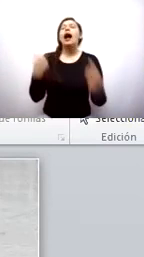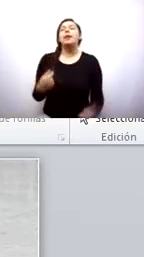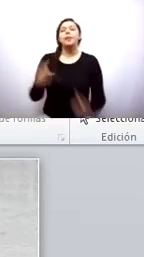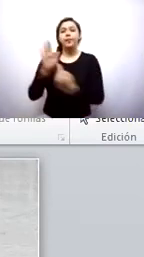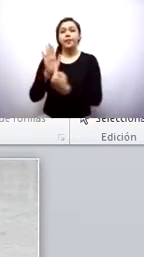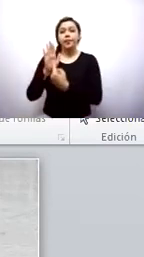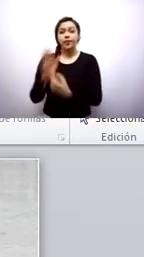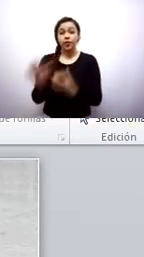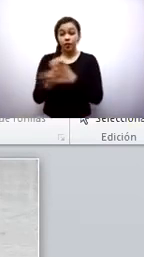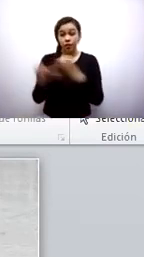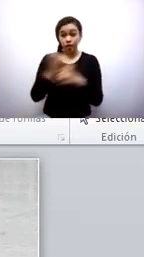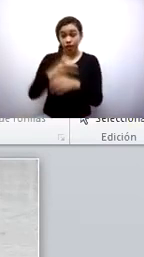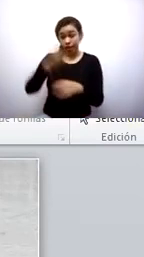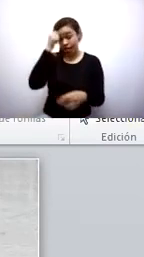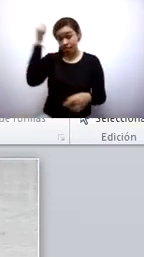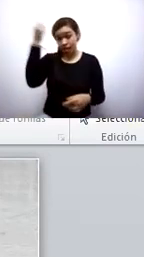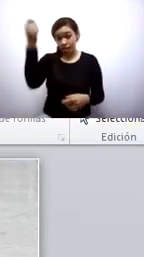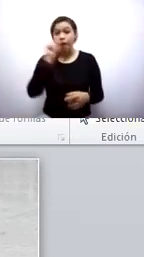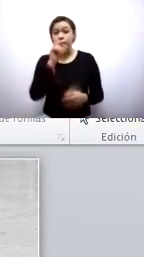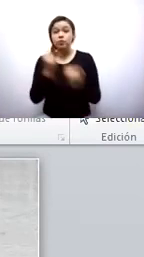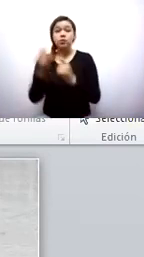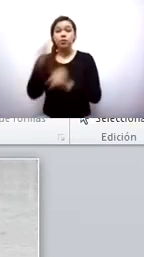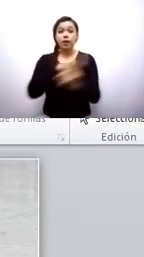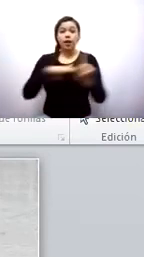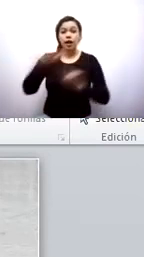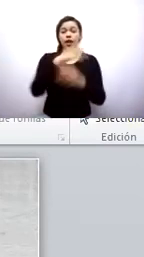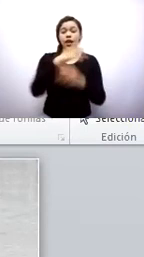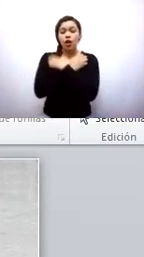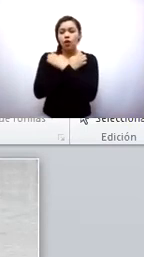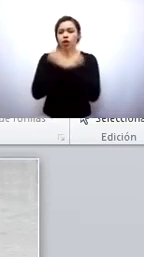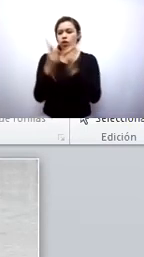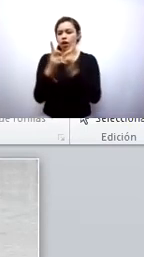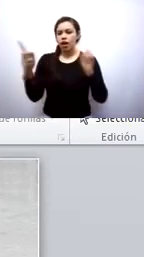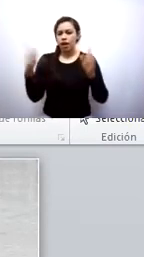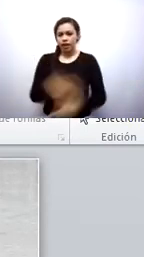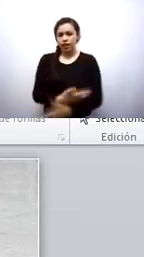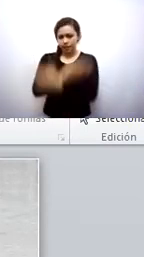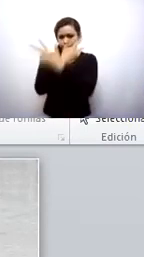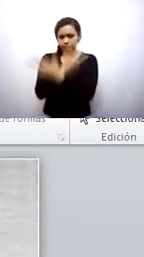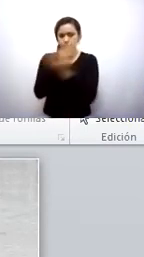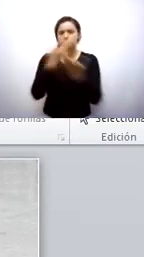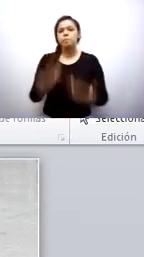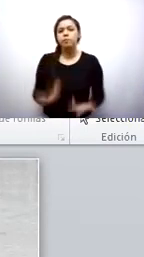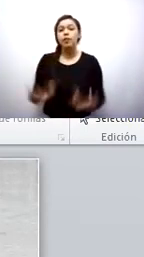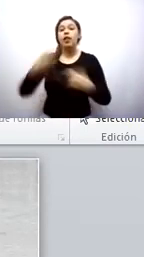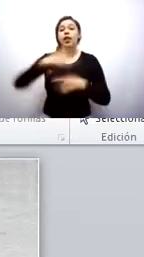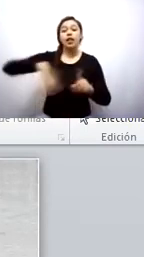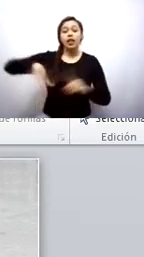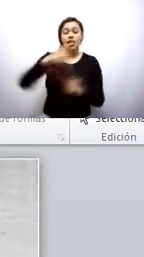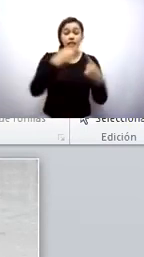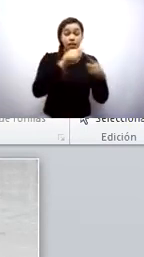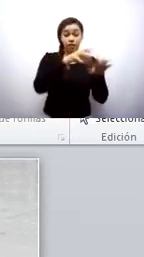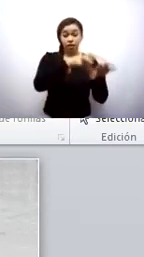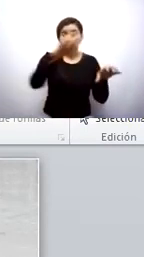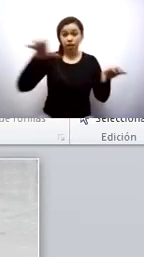elementos teóricos y contextuales de la educación a distancia. En muchos lados de nuestra sociedad, nuestros